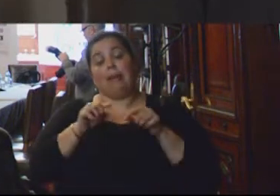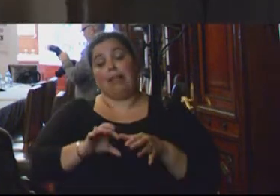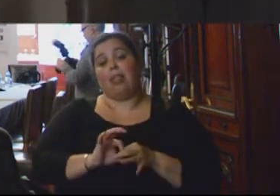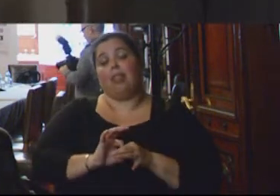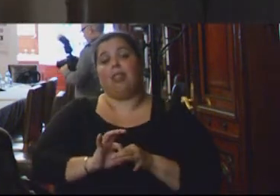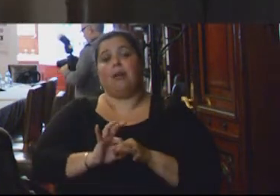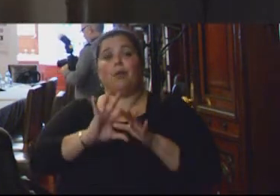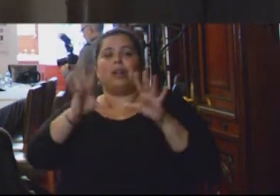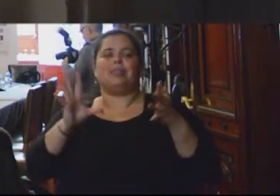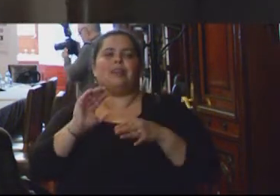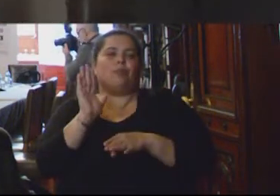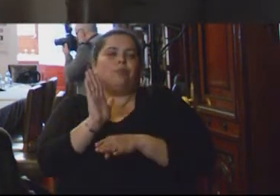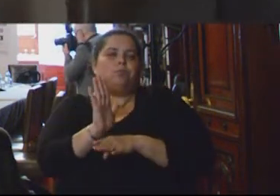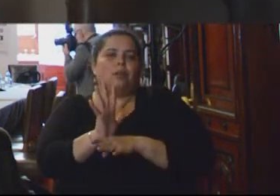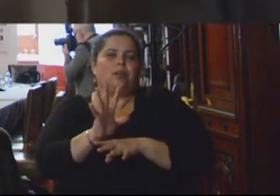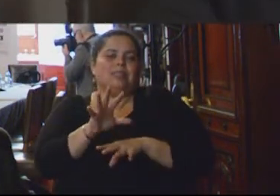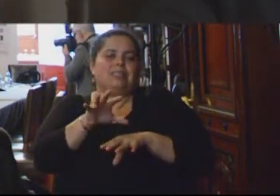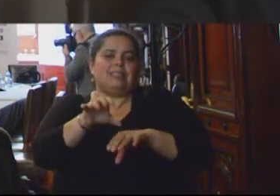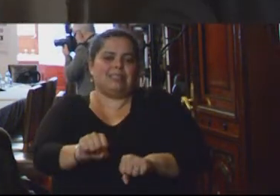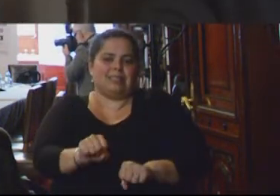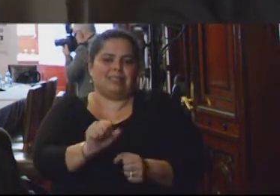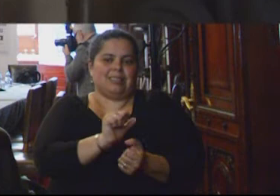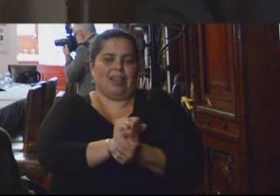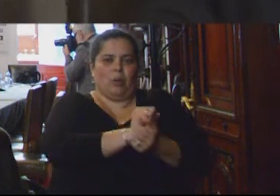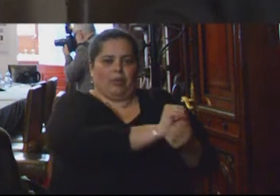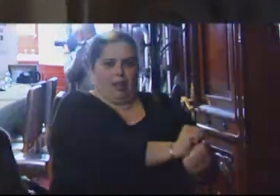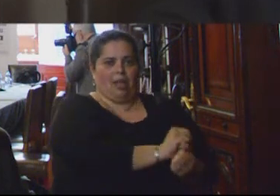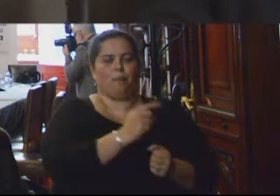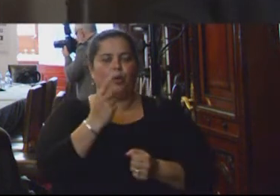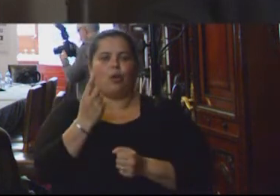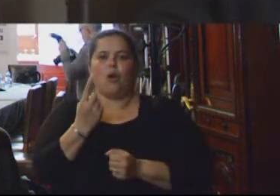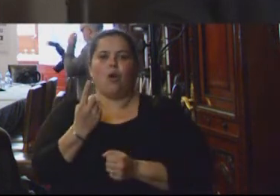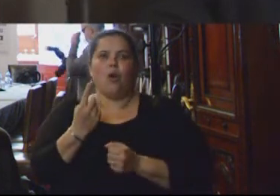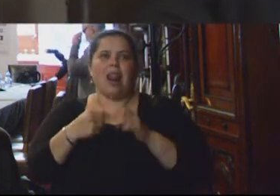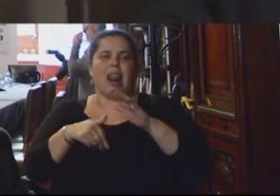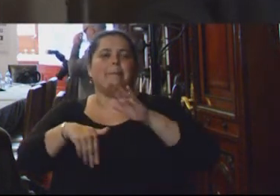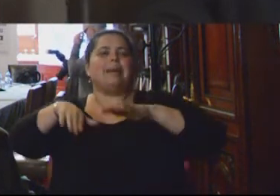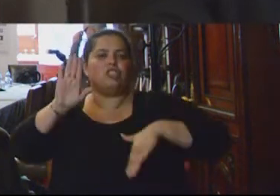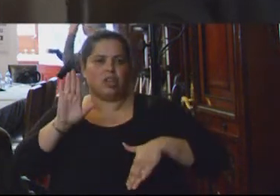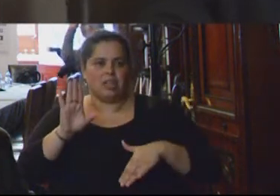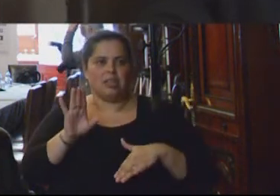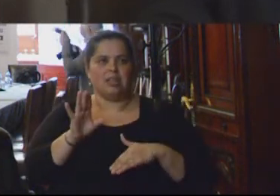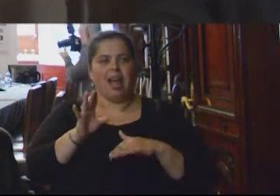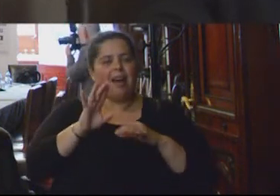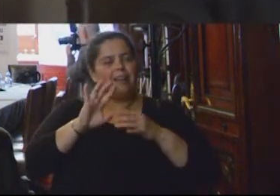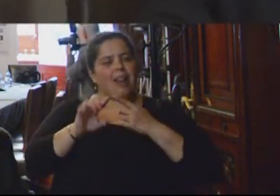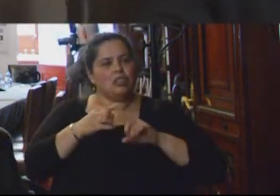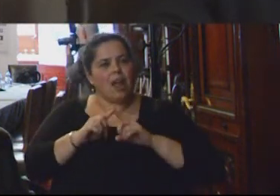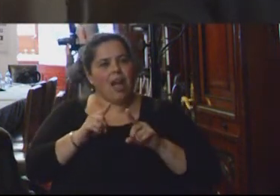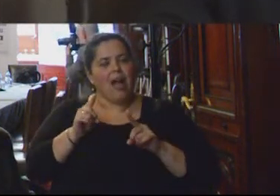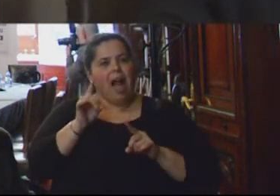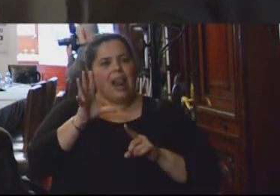secuestrada por unas mayorías que tienen que ver con el código de la democracia, con una estructura